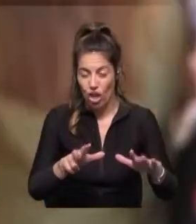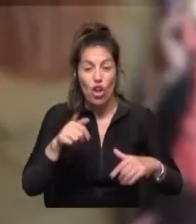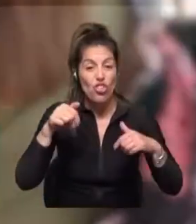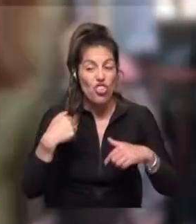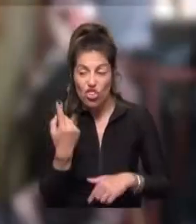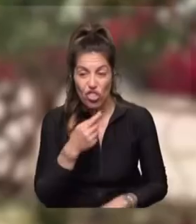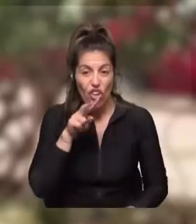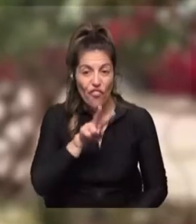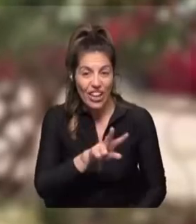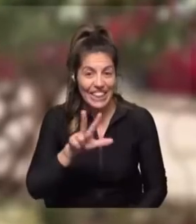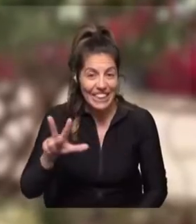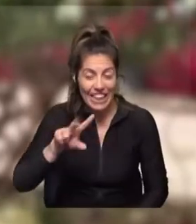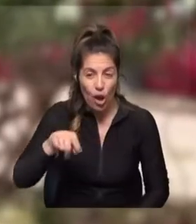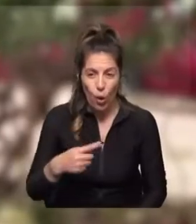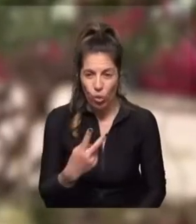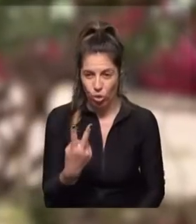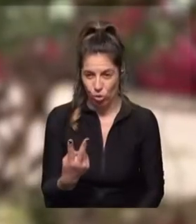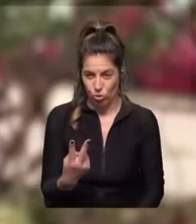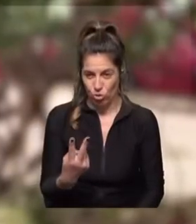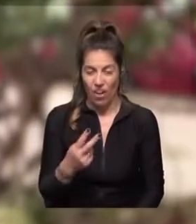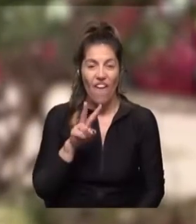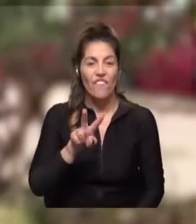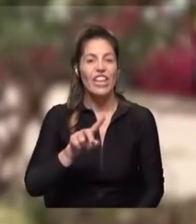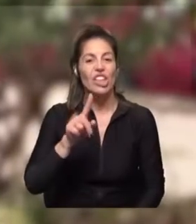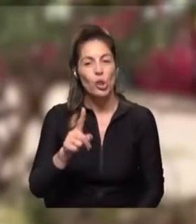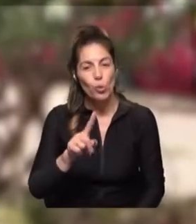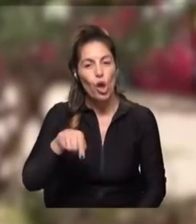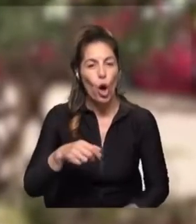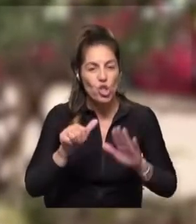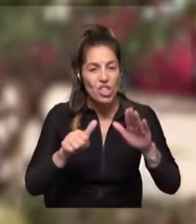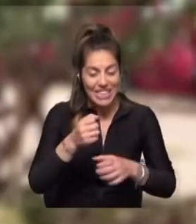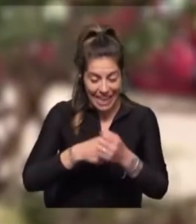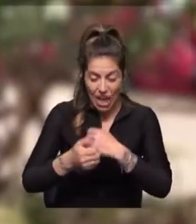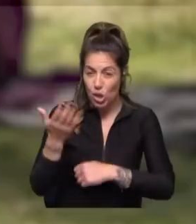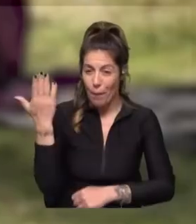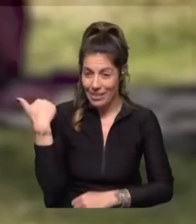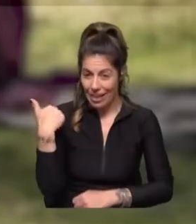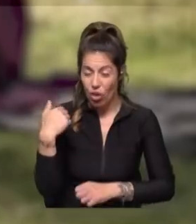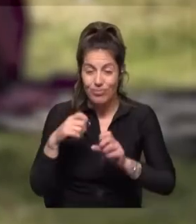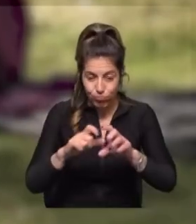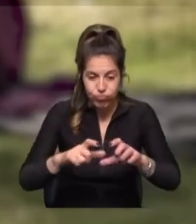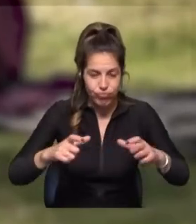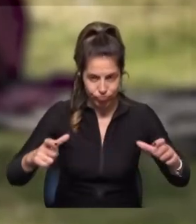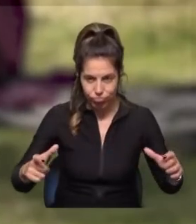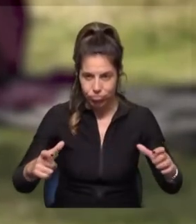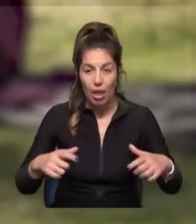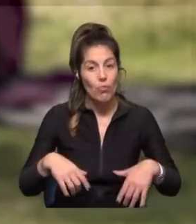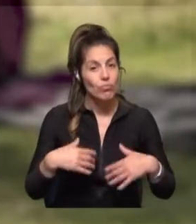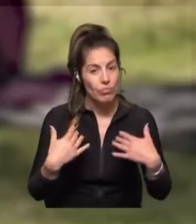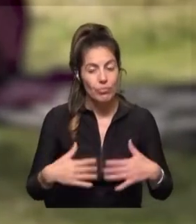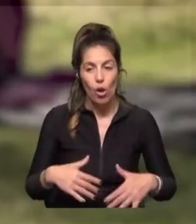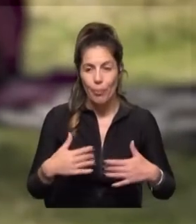23.2 como tú dijiste tuvimos 21,6 el año pasado o sea que los altos este son importantes